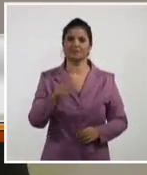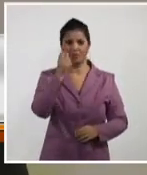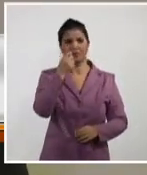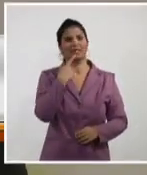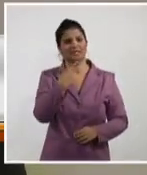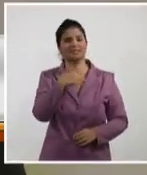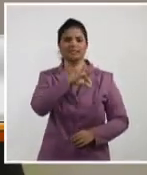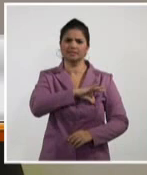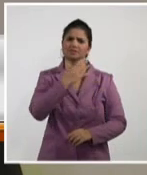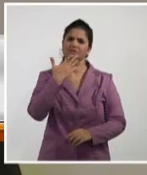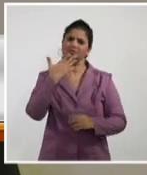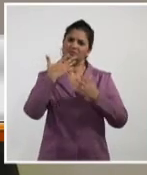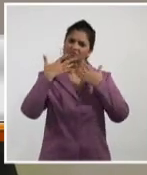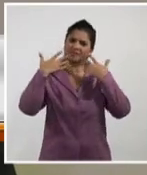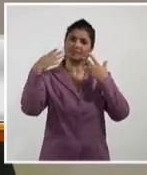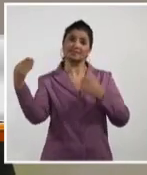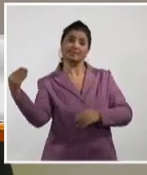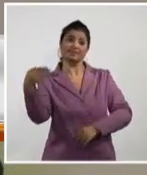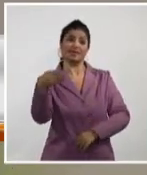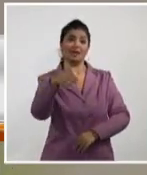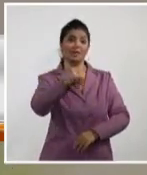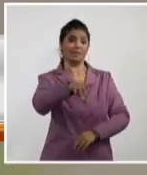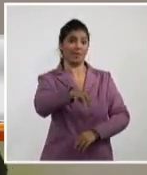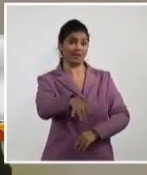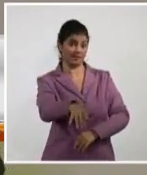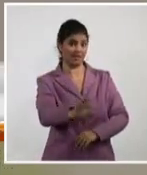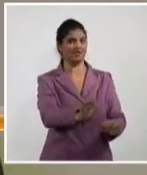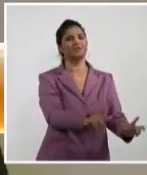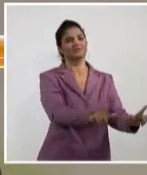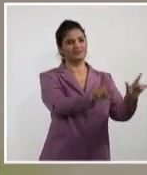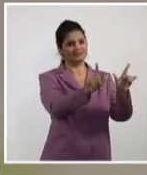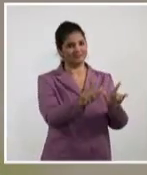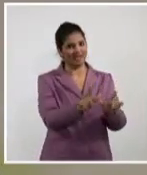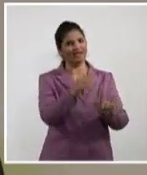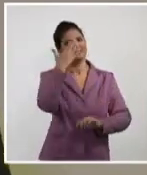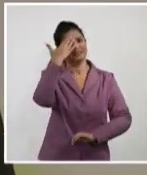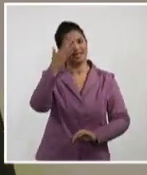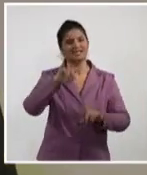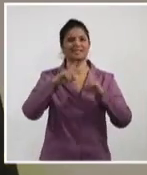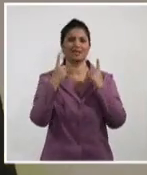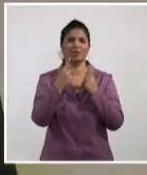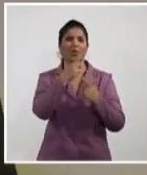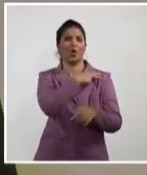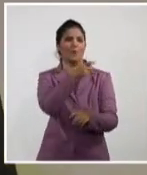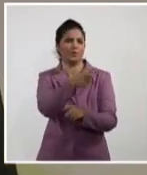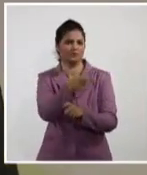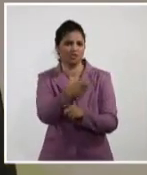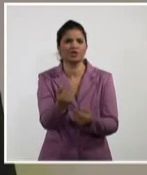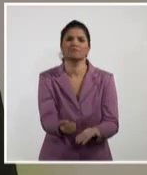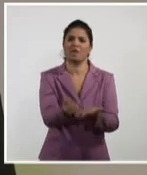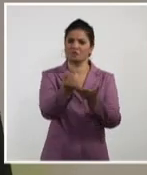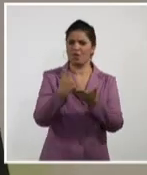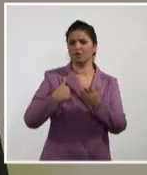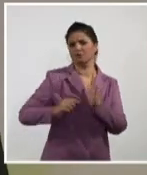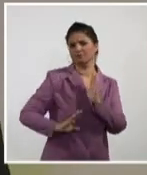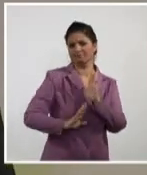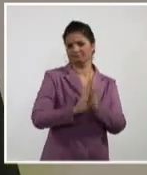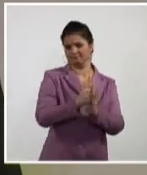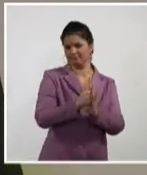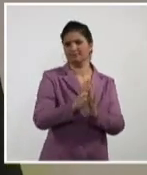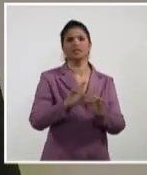Venir aquí para mí es algo grande, no solamente para mí, sino para todo el que se formó aquí en la provincia de Pinar del Río, la provincia